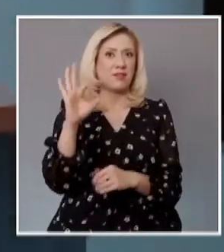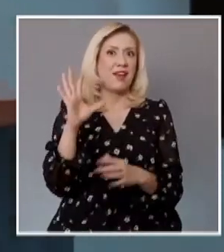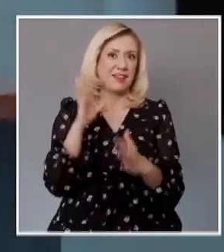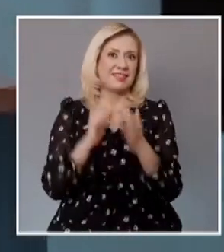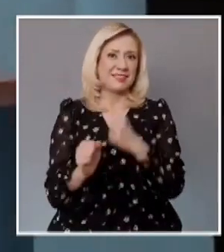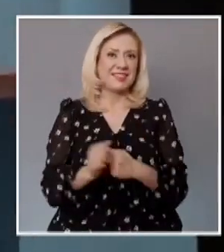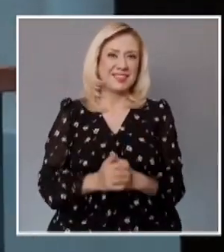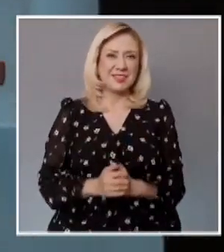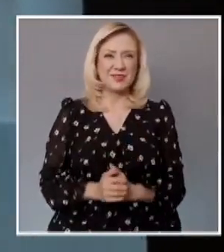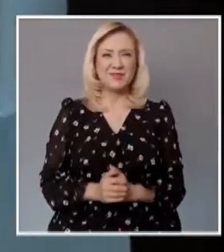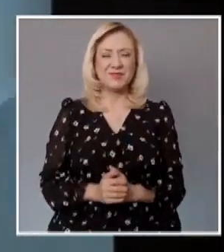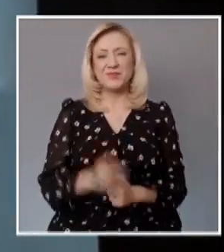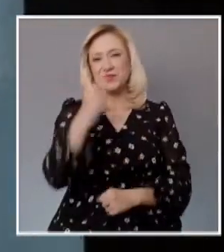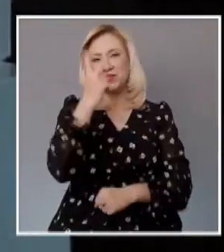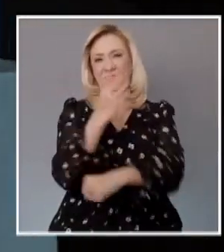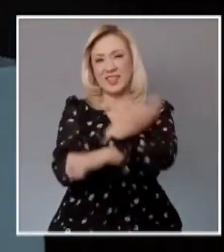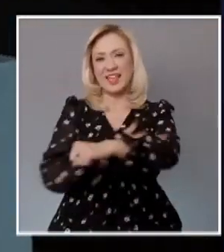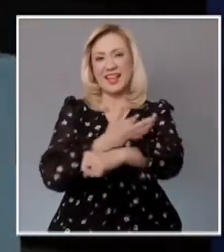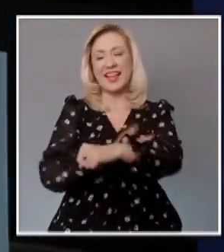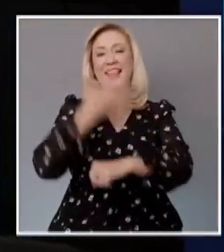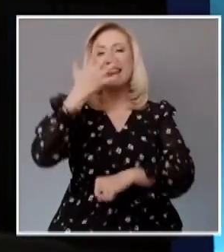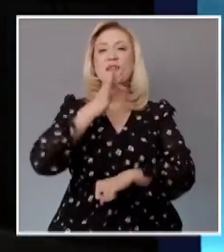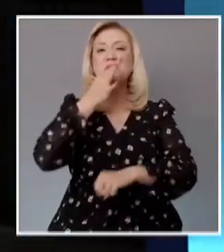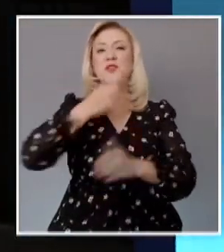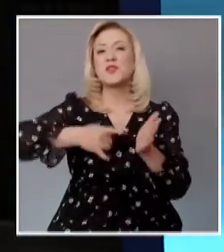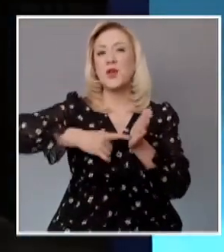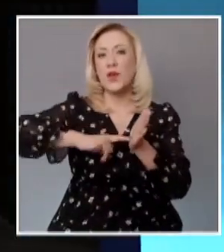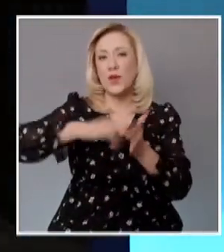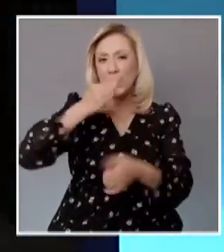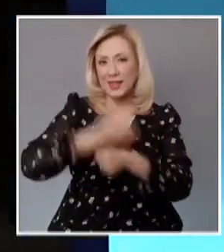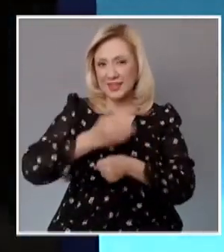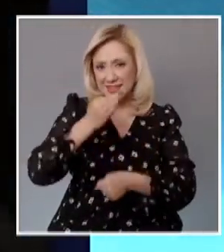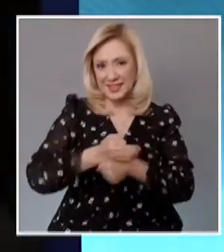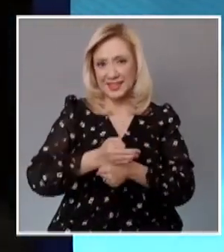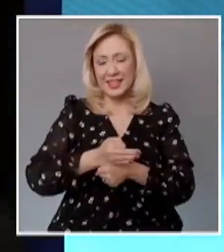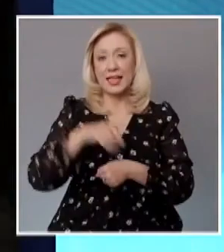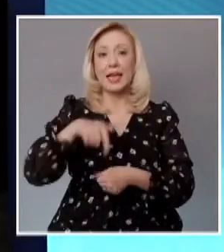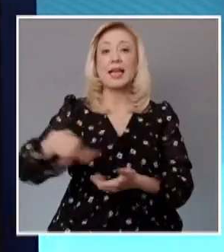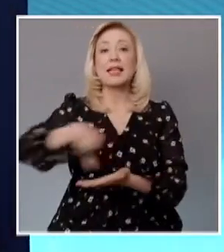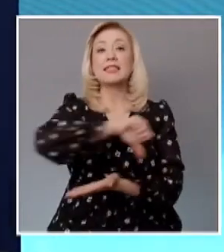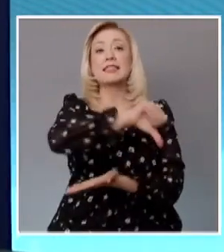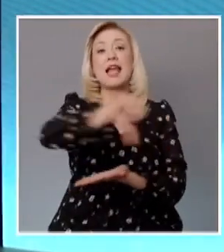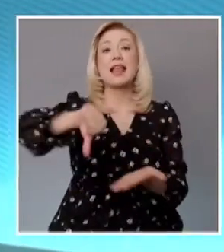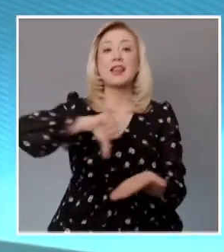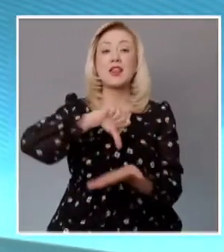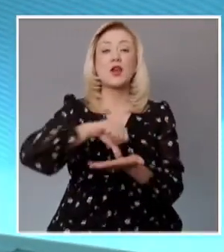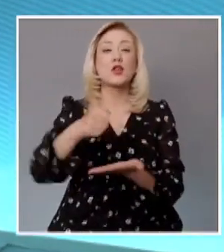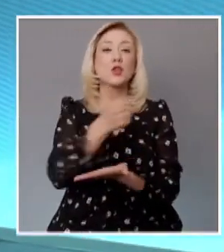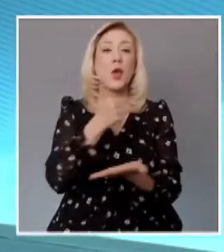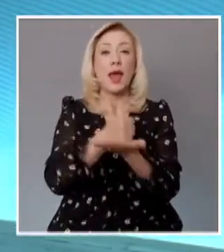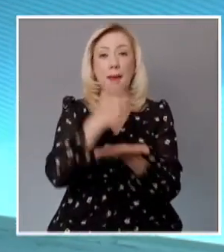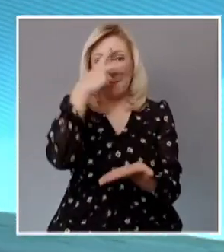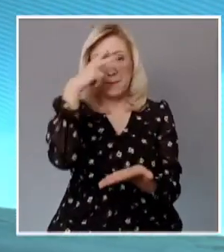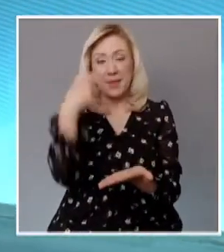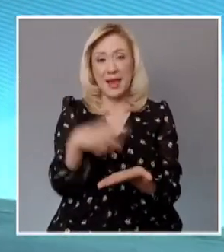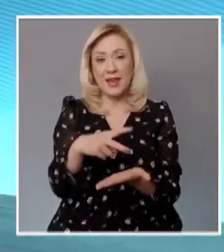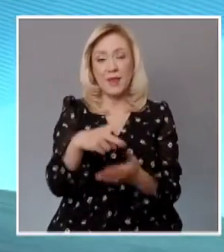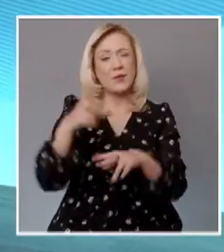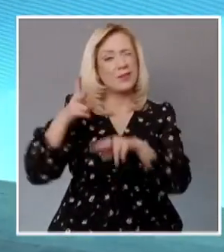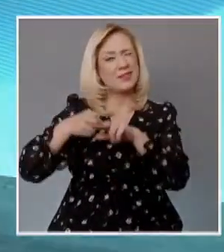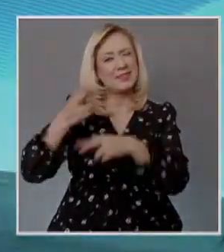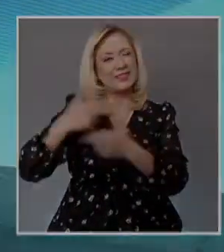2 de la tarde con 10 minutos en este momento en la zona centro de la capital del país. Mensajes y volvemos con